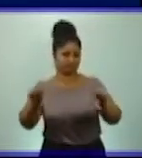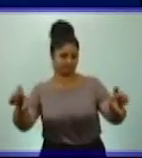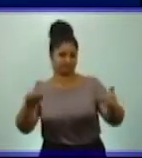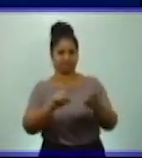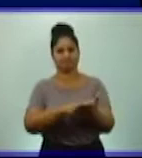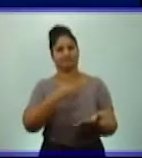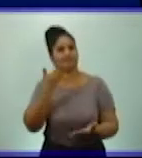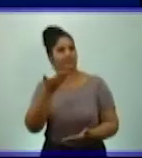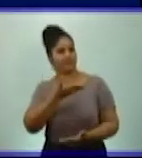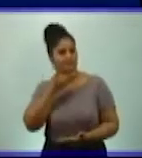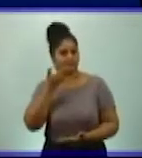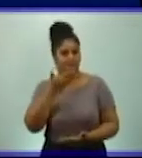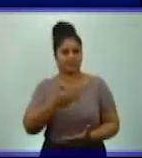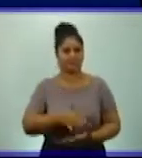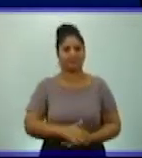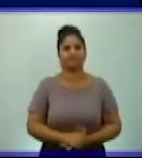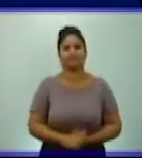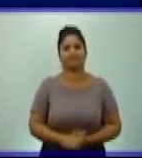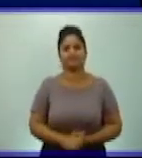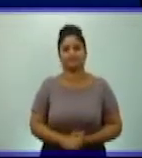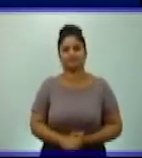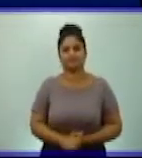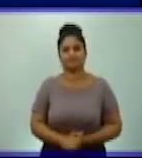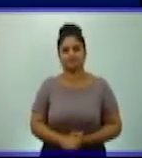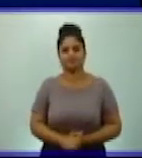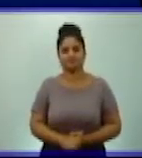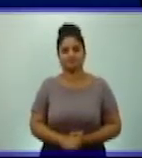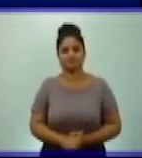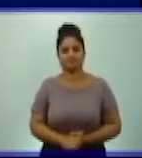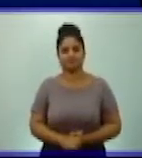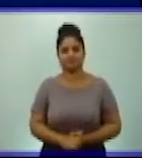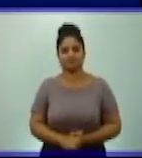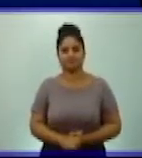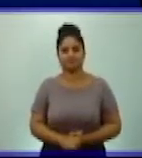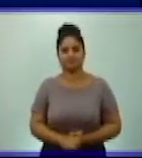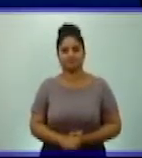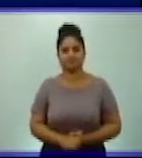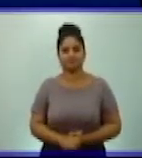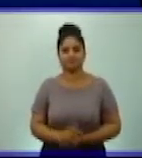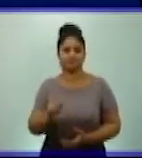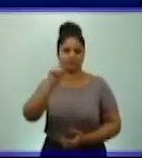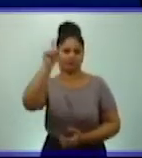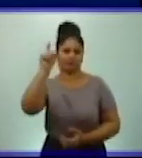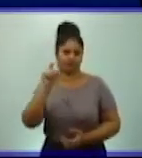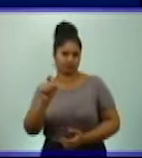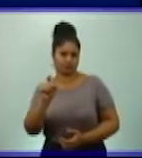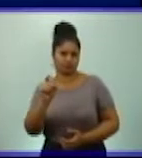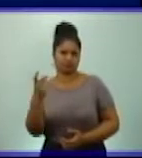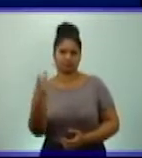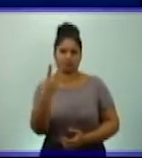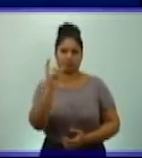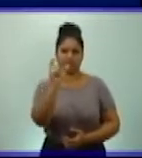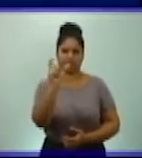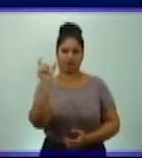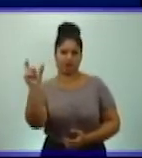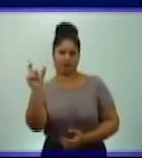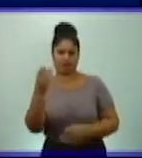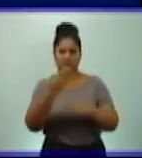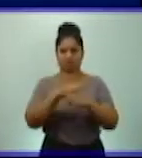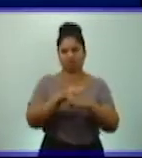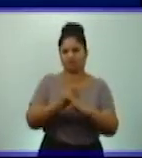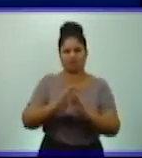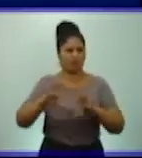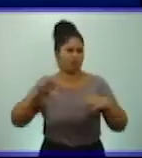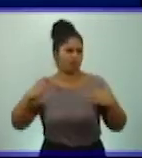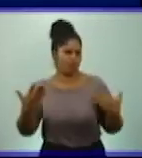Vamos entonces a ver qué significan las palabras vía y persuadía. En primer lugar,